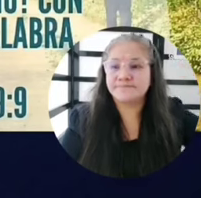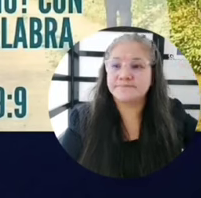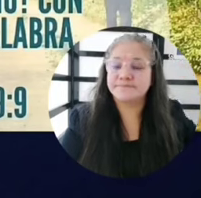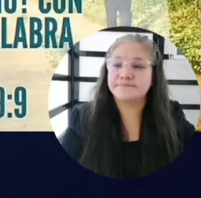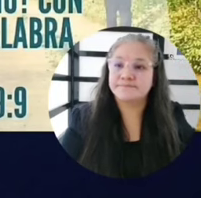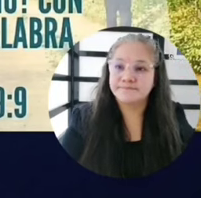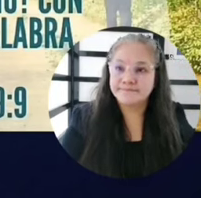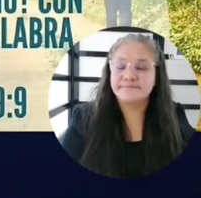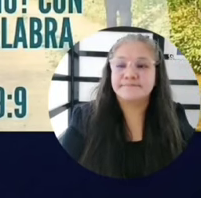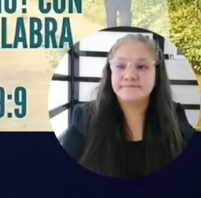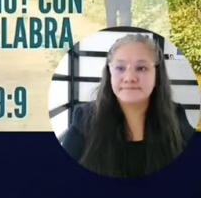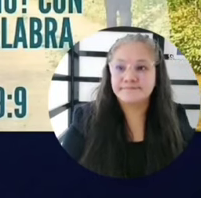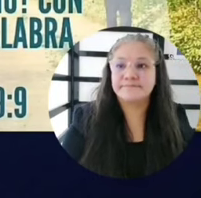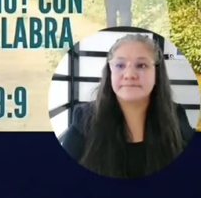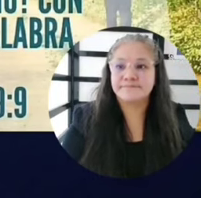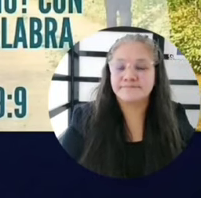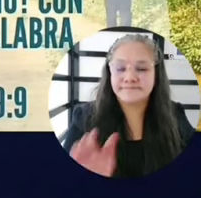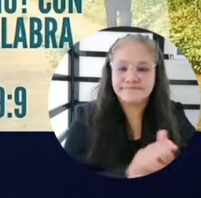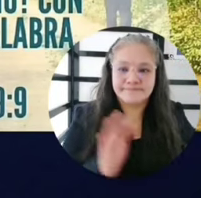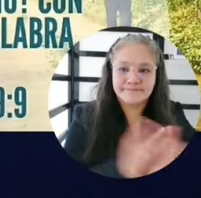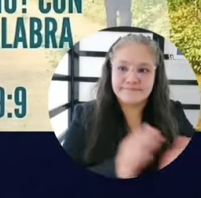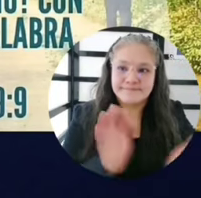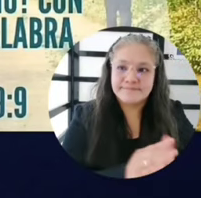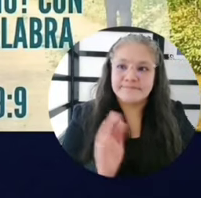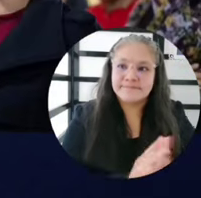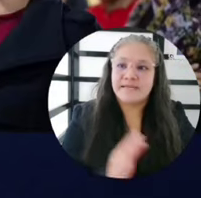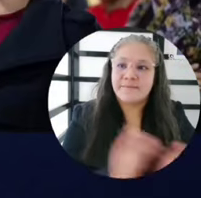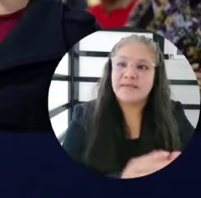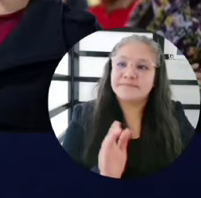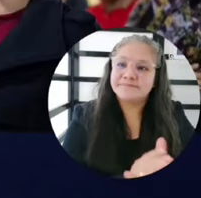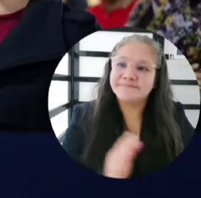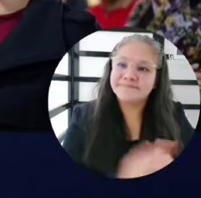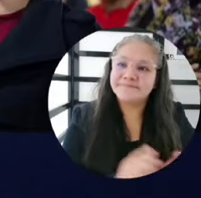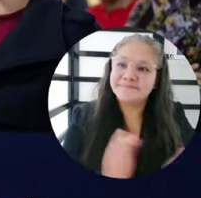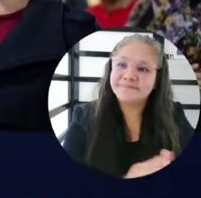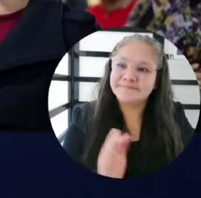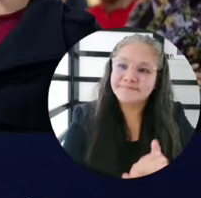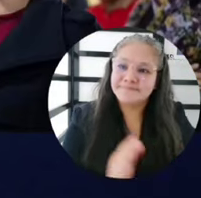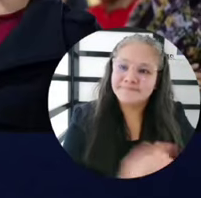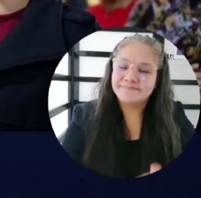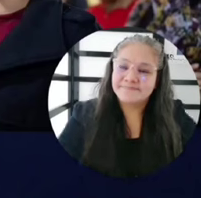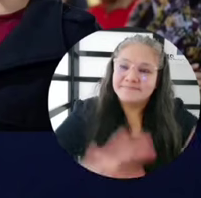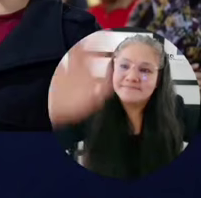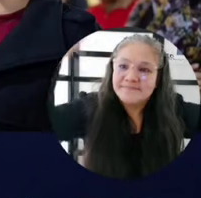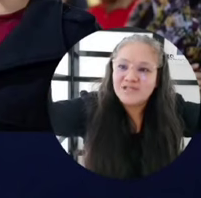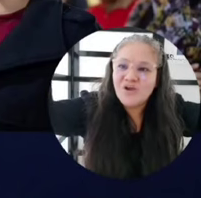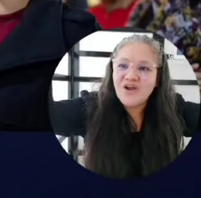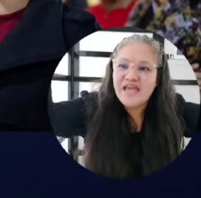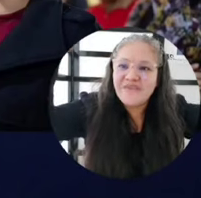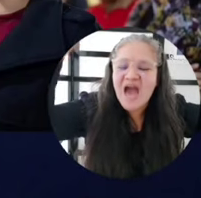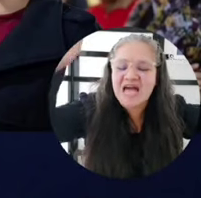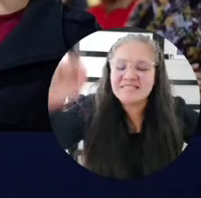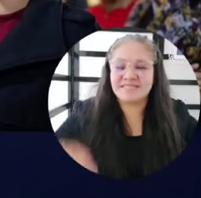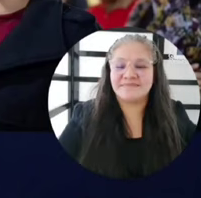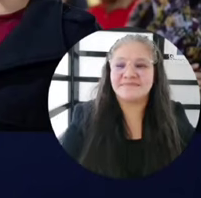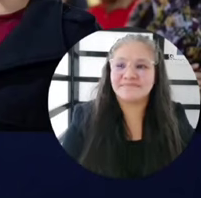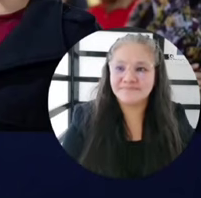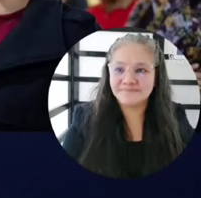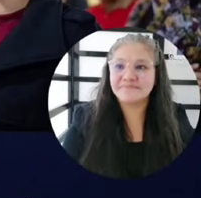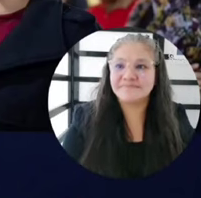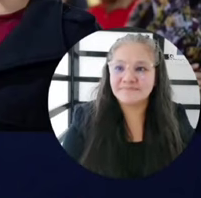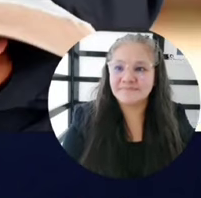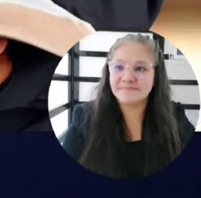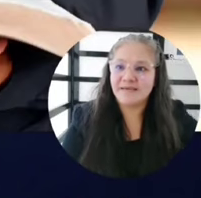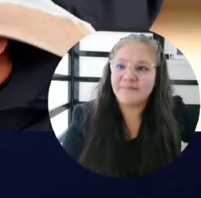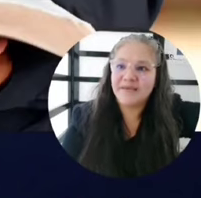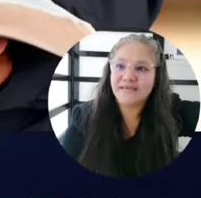recta? Ahí está la respuesta: con guardar tu palabra. Óigame, no hay otra cosa que limpie, que transforme y cambie